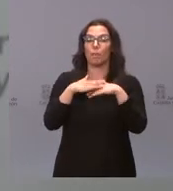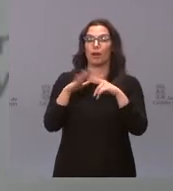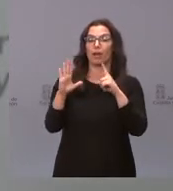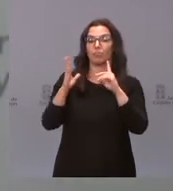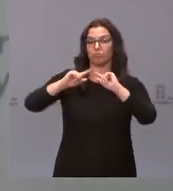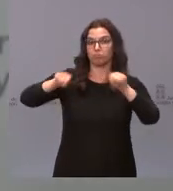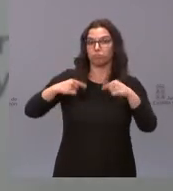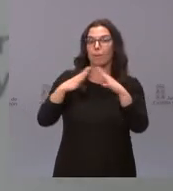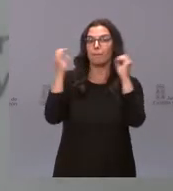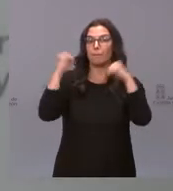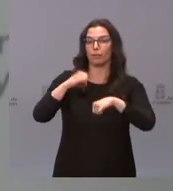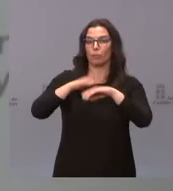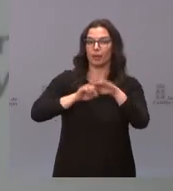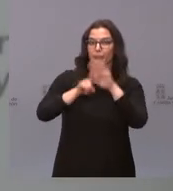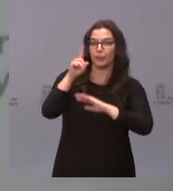ustedes